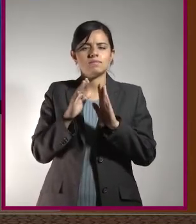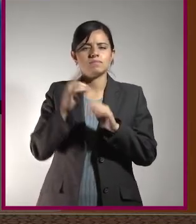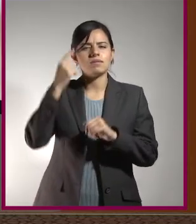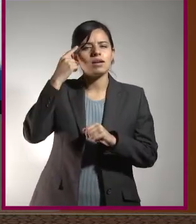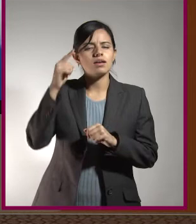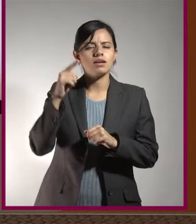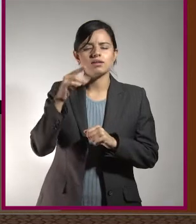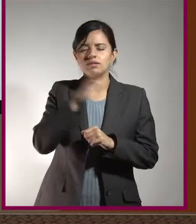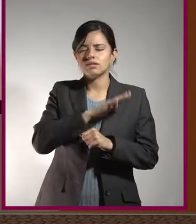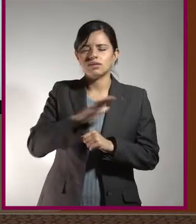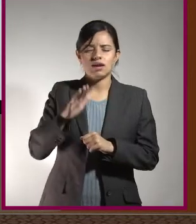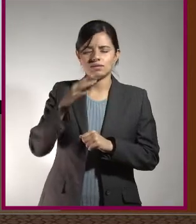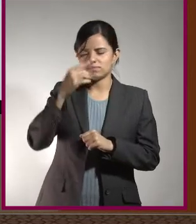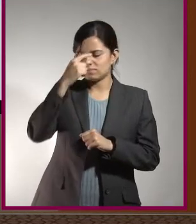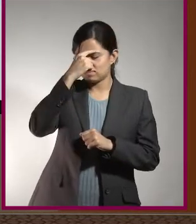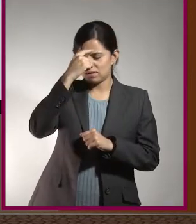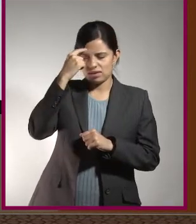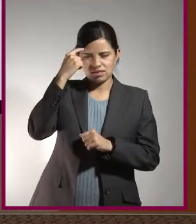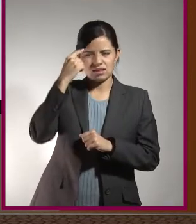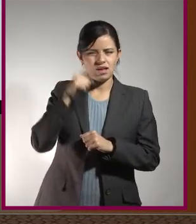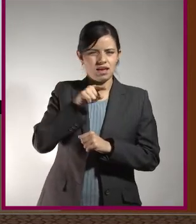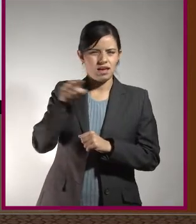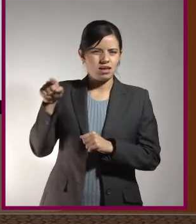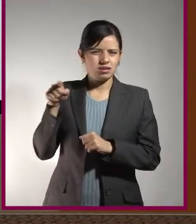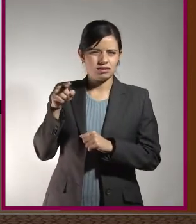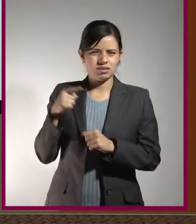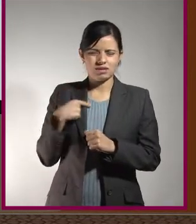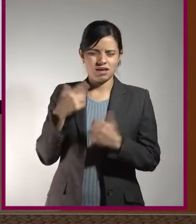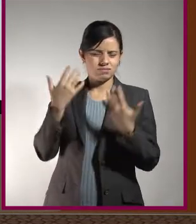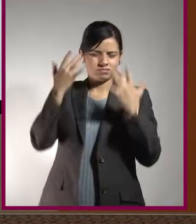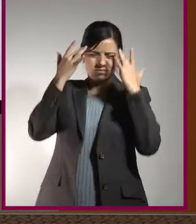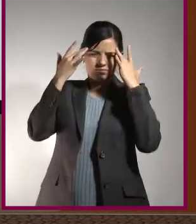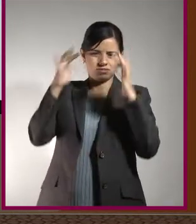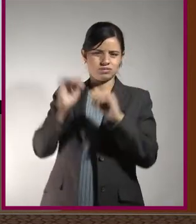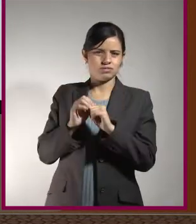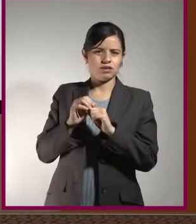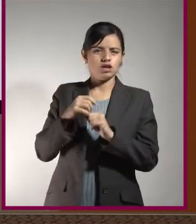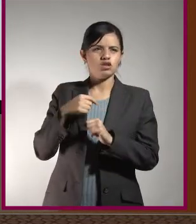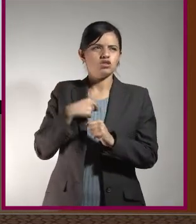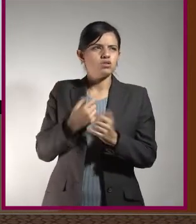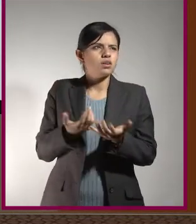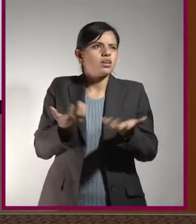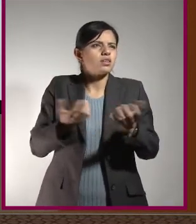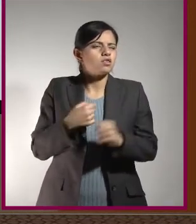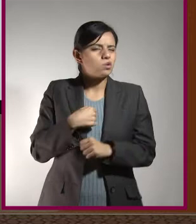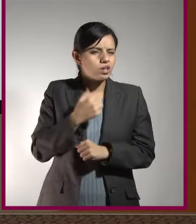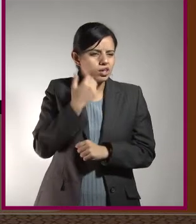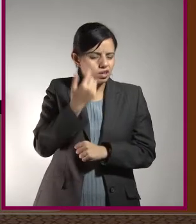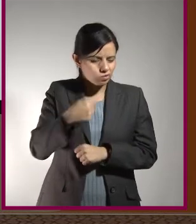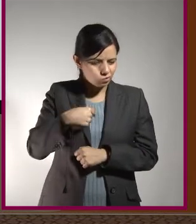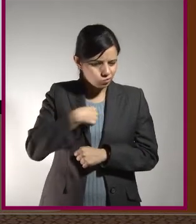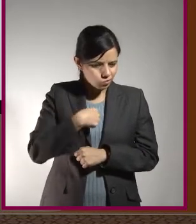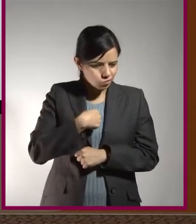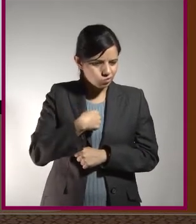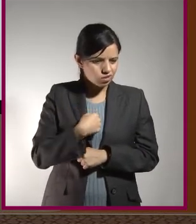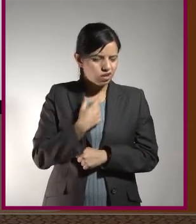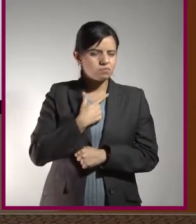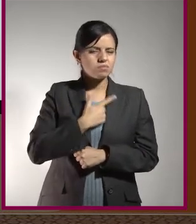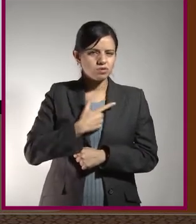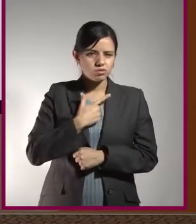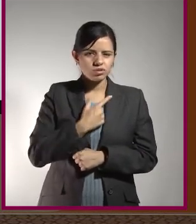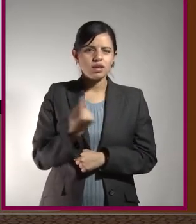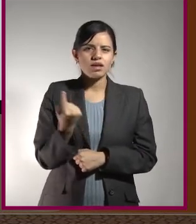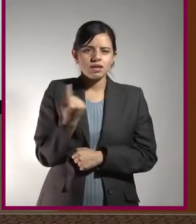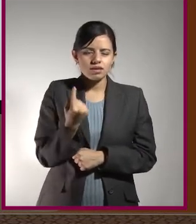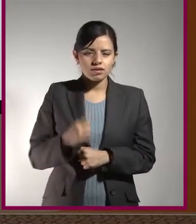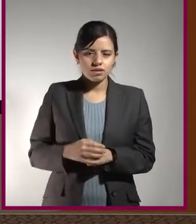para poder quitarnos todas esas presiones del medio externo y preguntarnos, bueno, ¿y realmente yo qué quiero hacer? ¿No? O sea, a mí qué me gusta